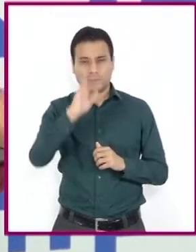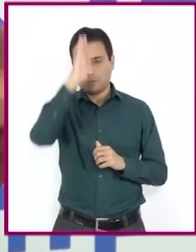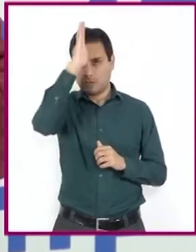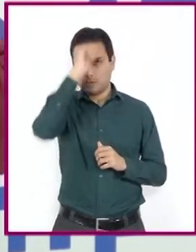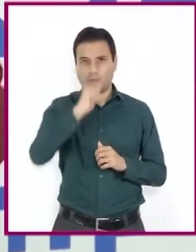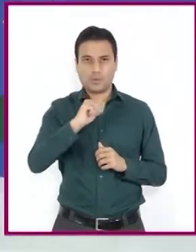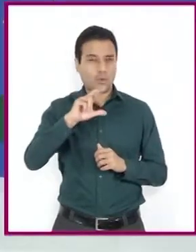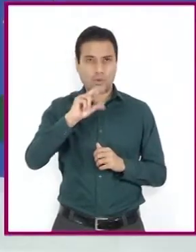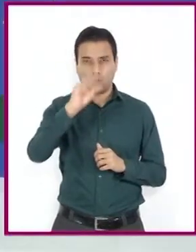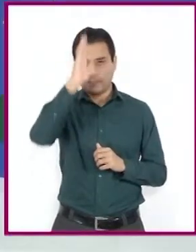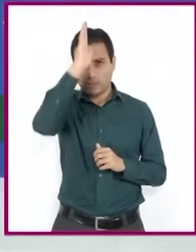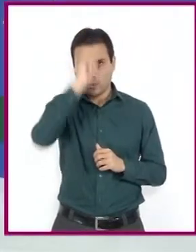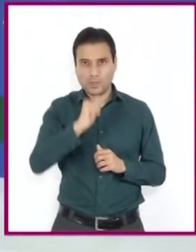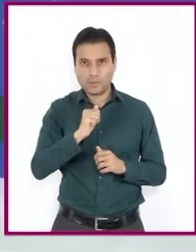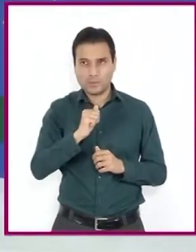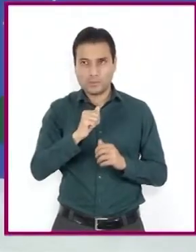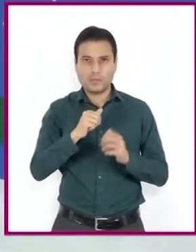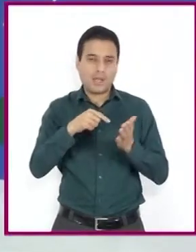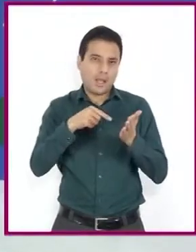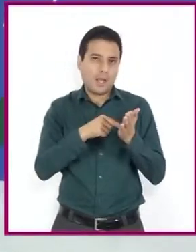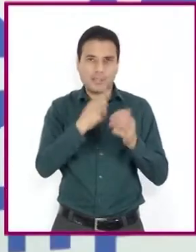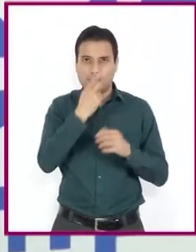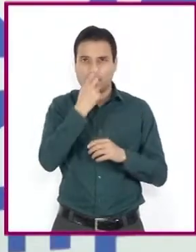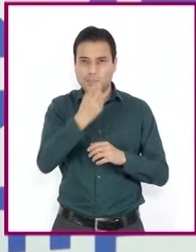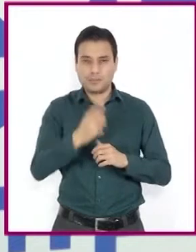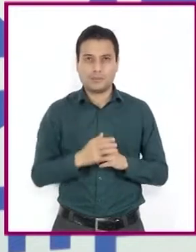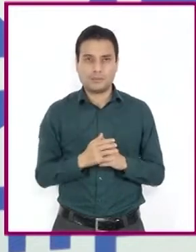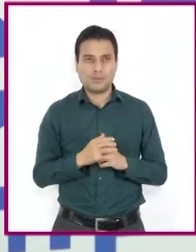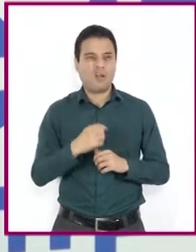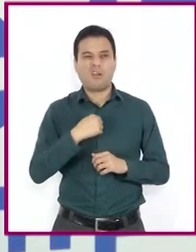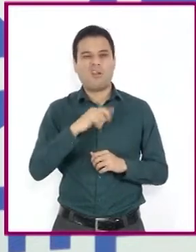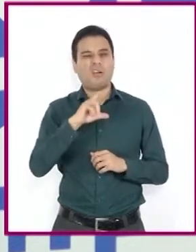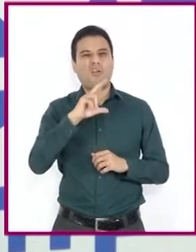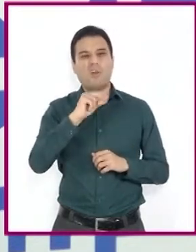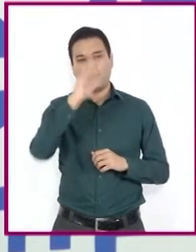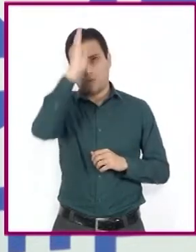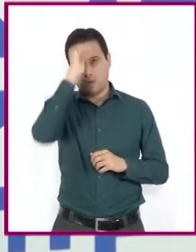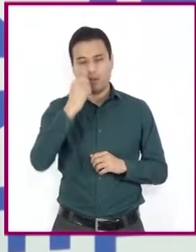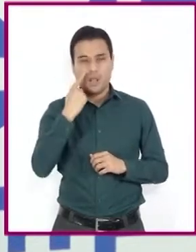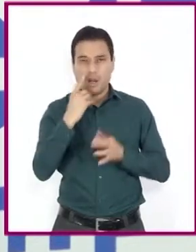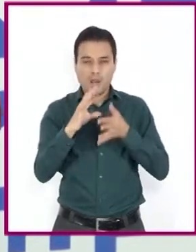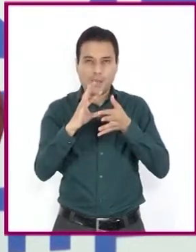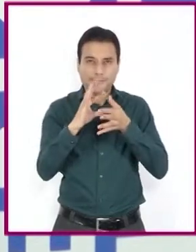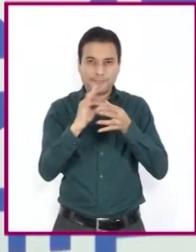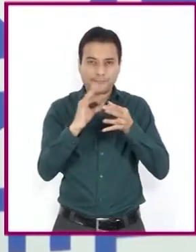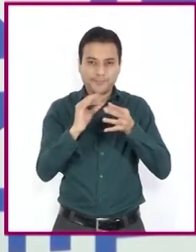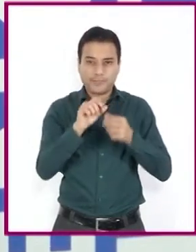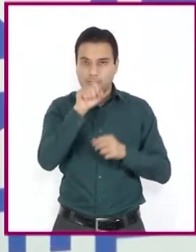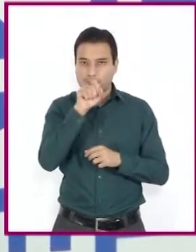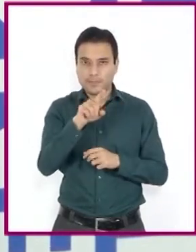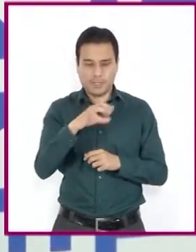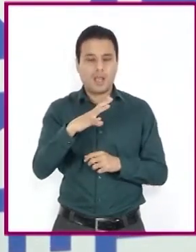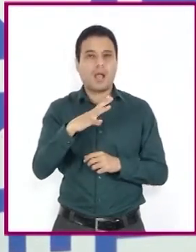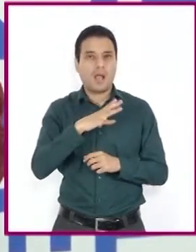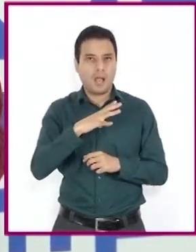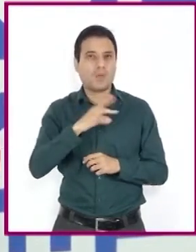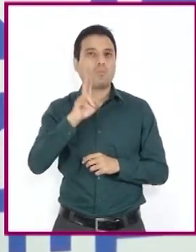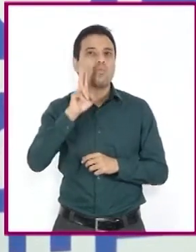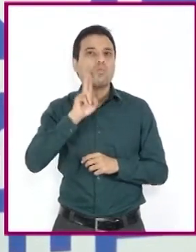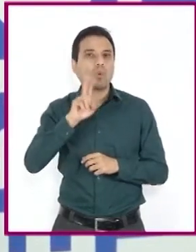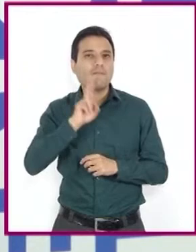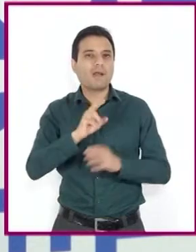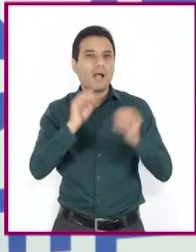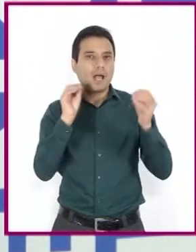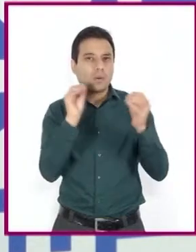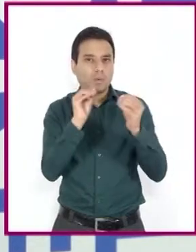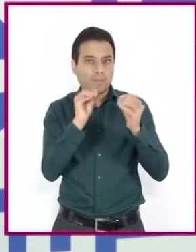contra, si lo afirma o desmiente, y también es la parte donde se despliegan los argumentos para darle